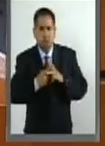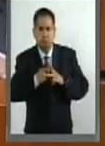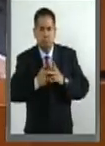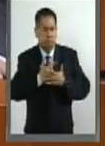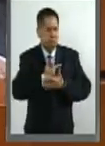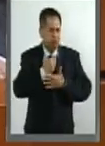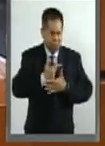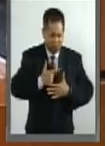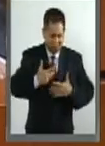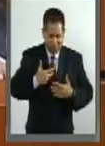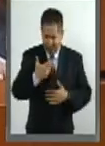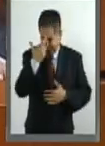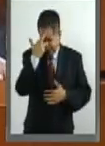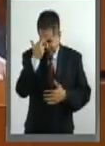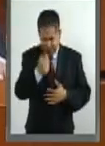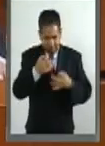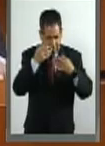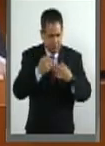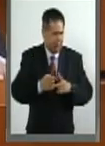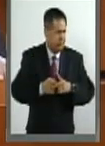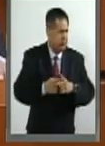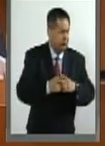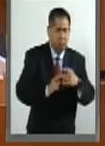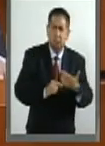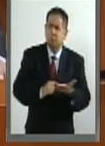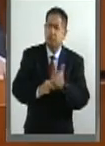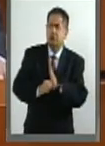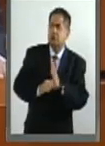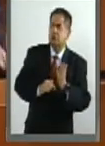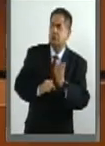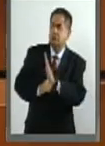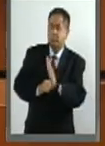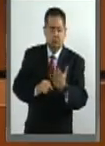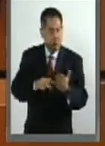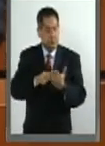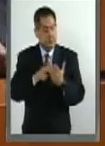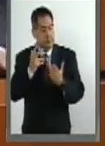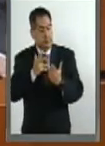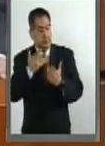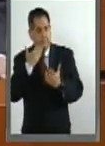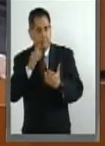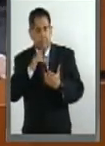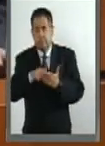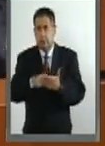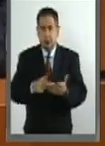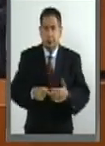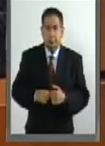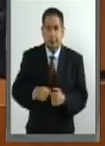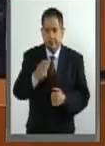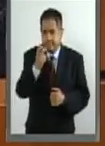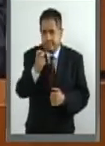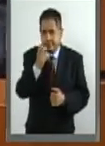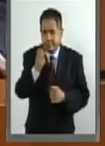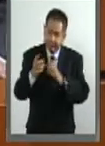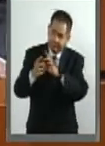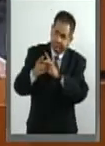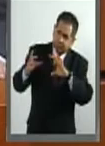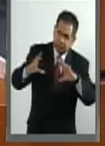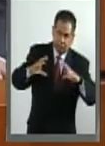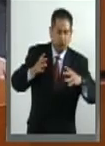que permitan evaluar las políticas públicas en este país. Ese fue parte del tema de la autonomía del